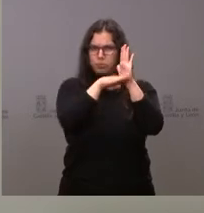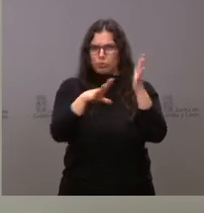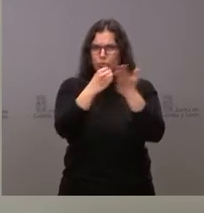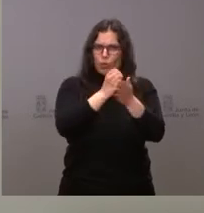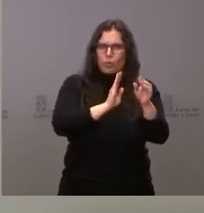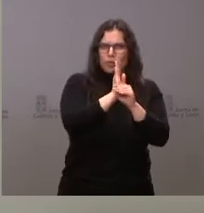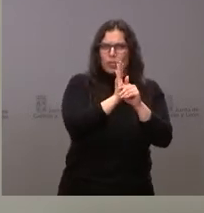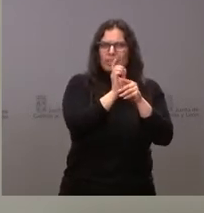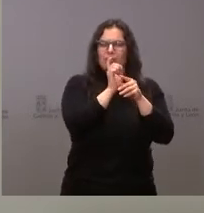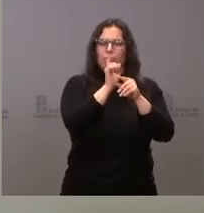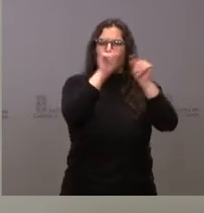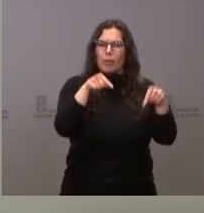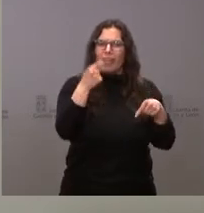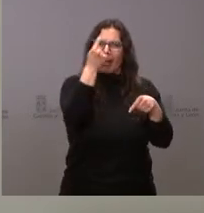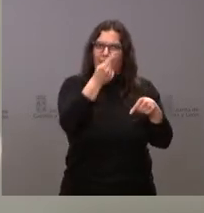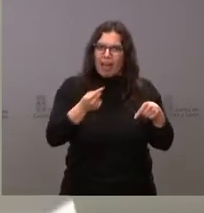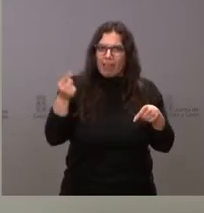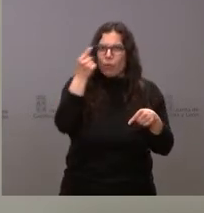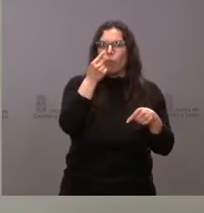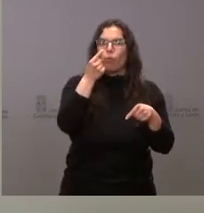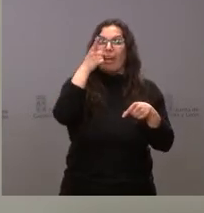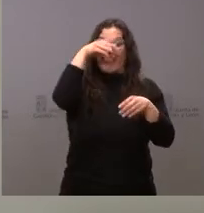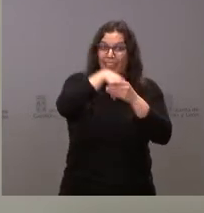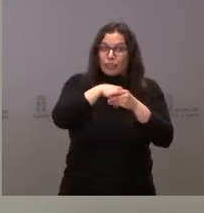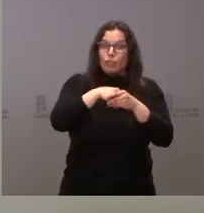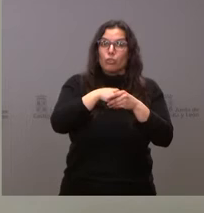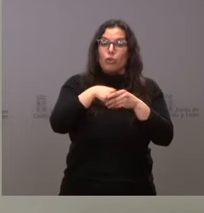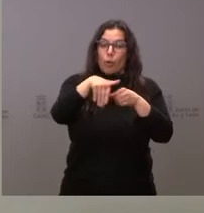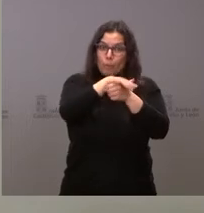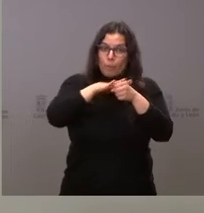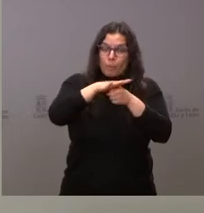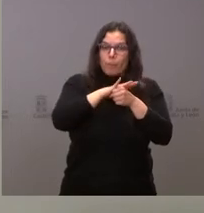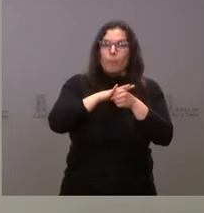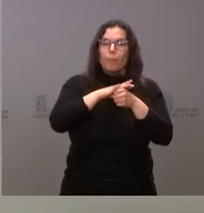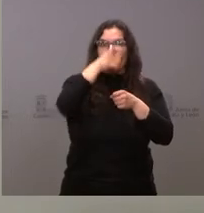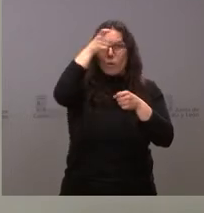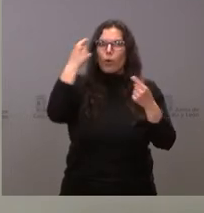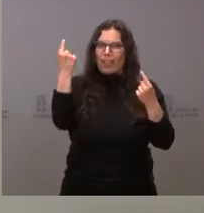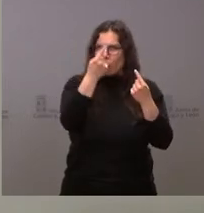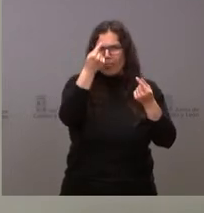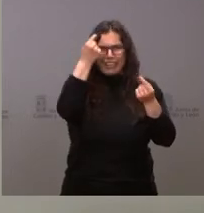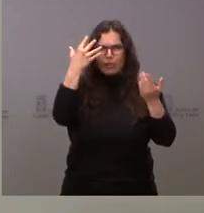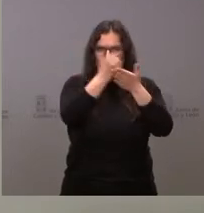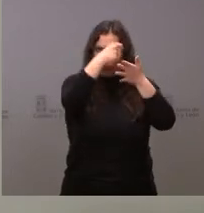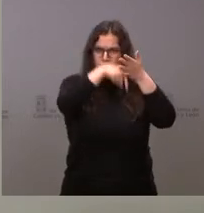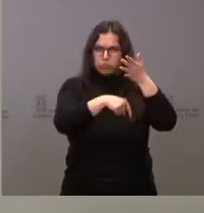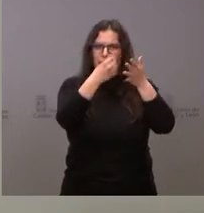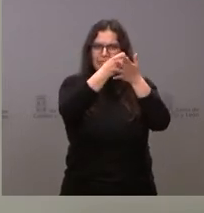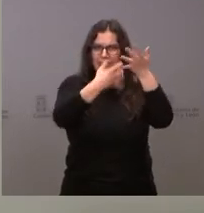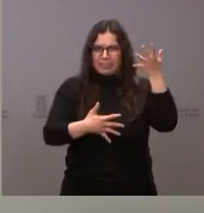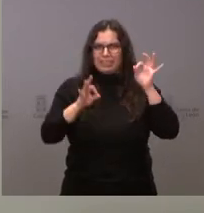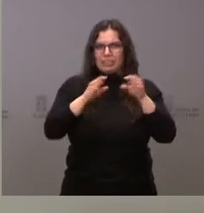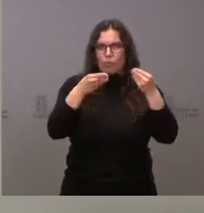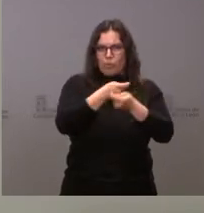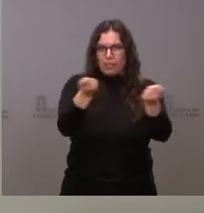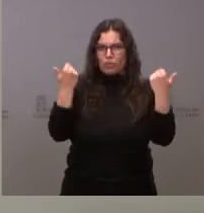en cada una de las provincias y dentro de cada provincia en cada uno de los municipios una subvención de